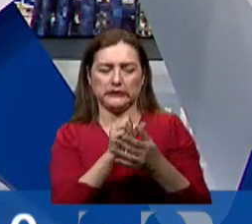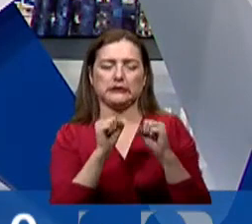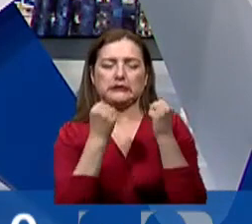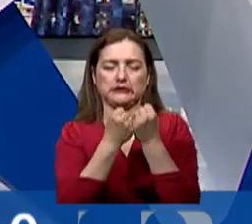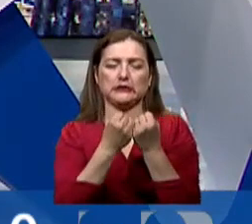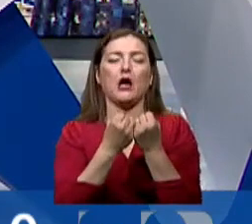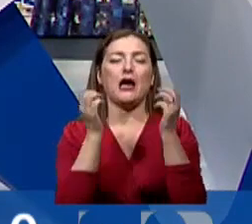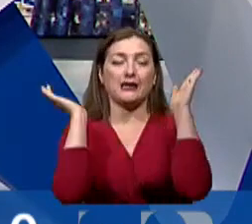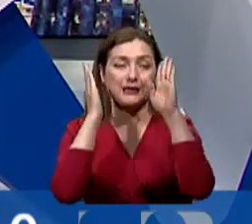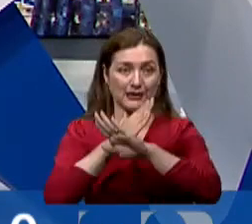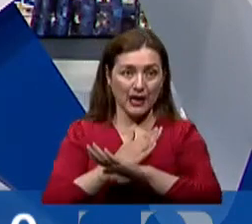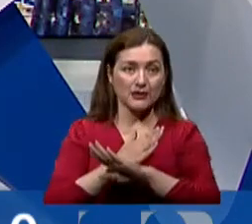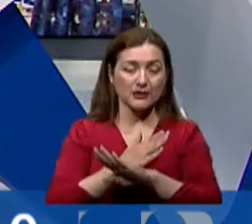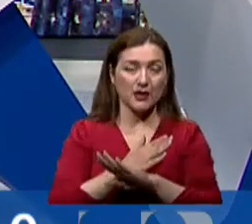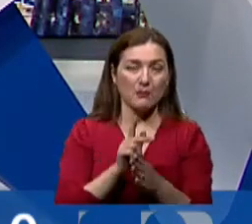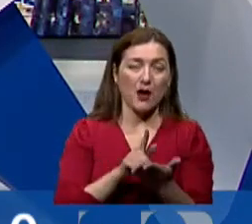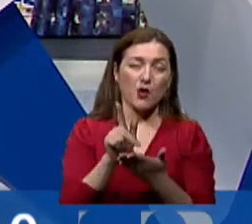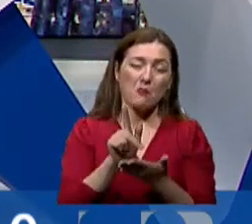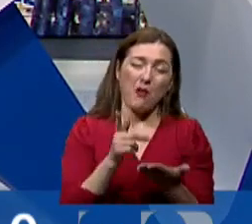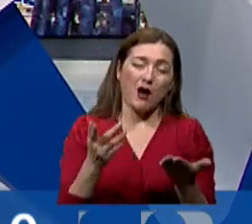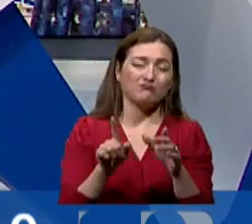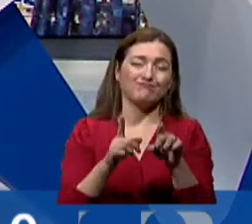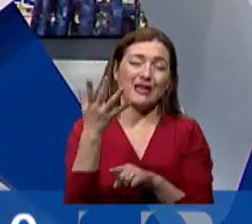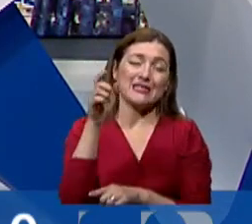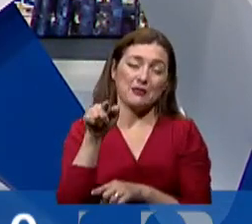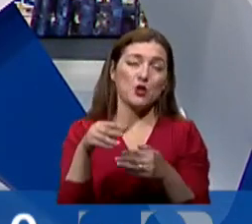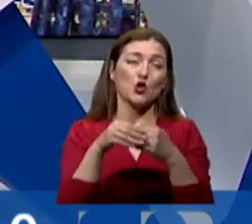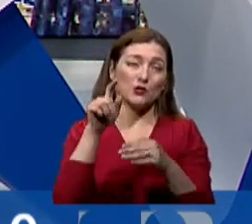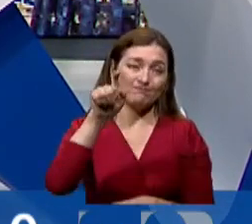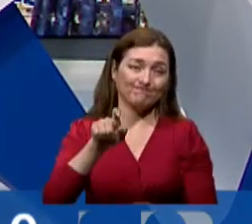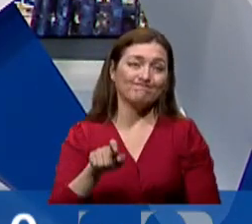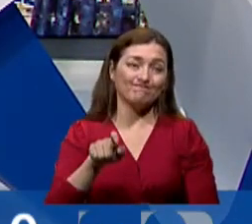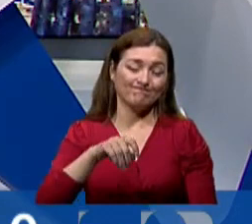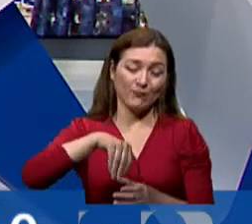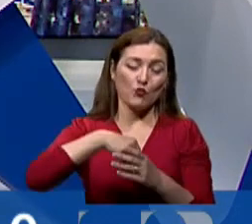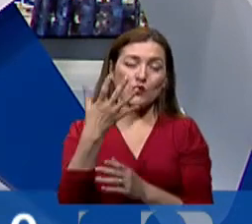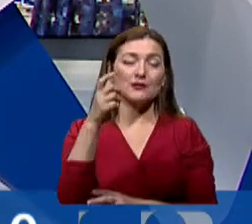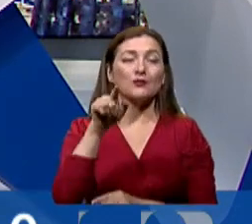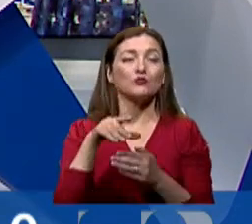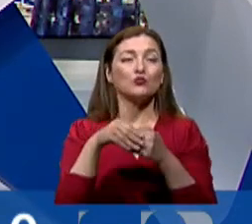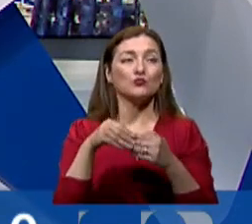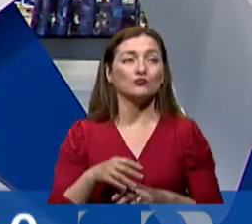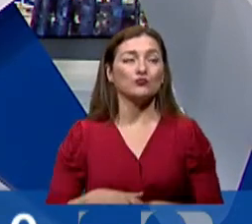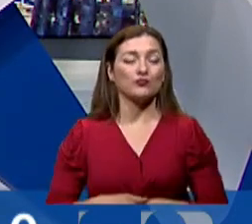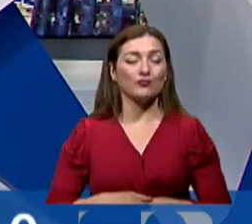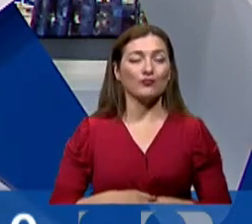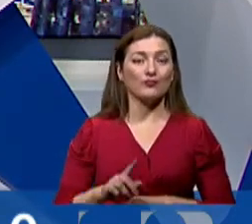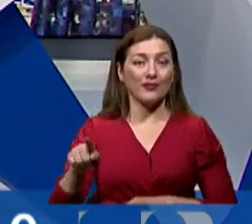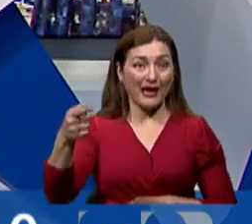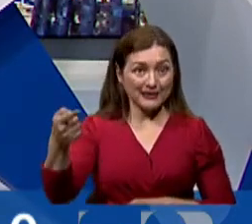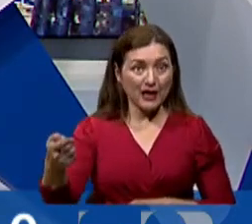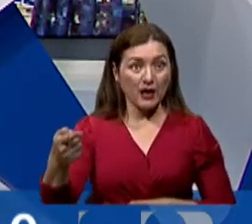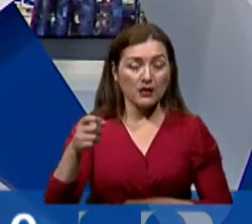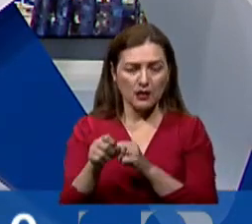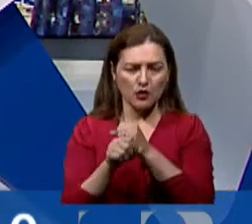van a operar gratis, pero claro, hay ciertos costos que tienen que cubrir y por eso la familia necesita reunir estos $15,000. Ella está en la